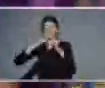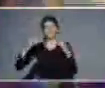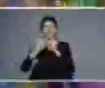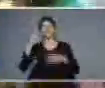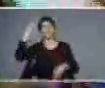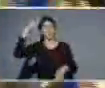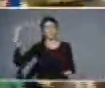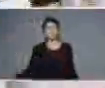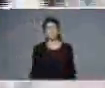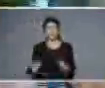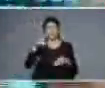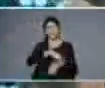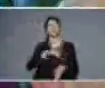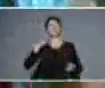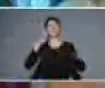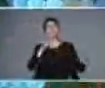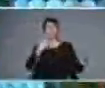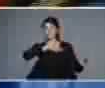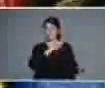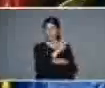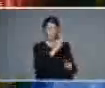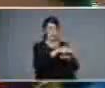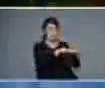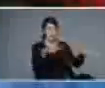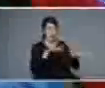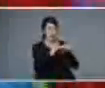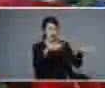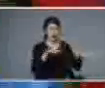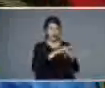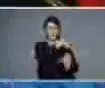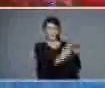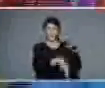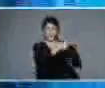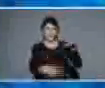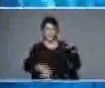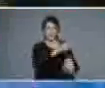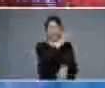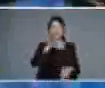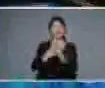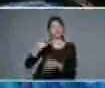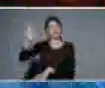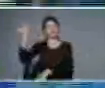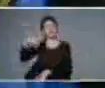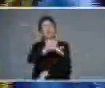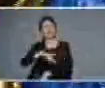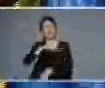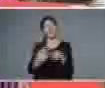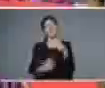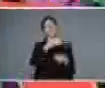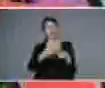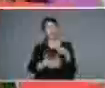vaciló aquí amo mucho al mar solo Me puedo bañar de 11 a c en